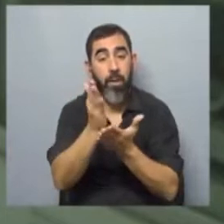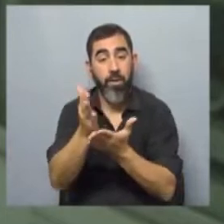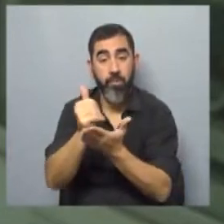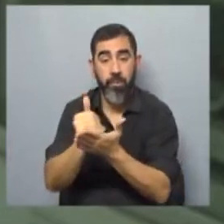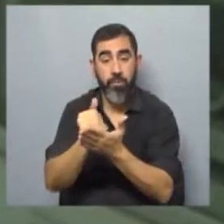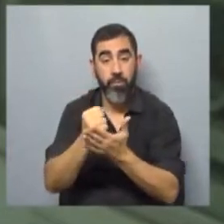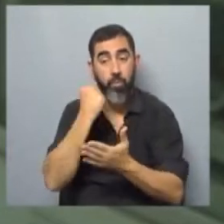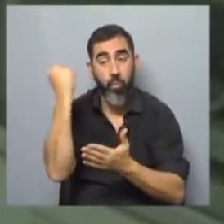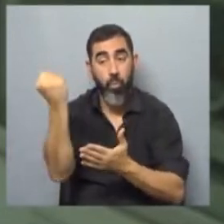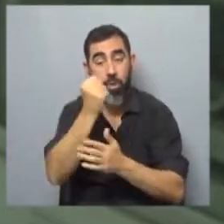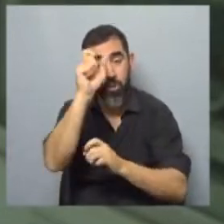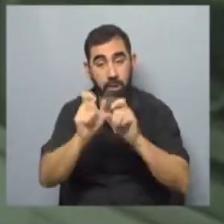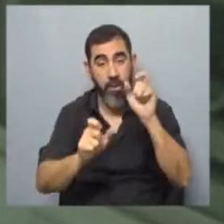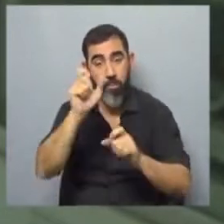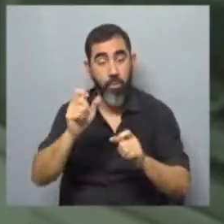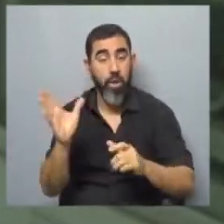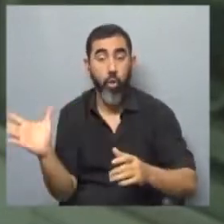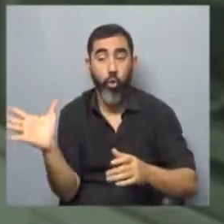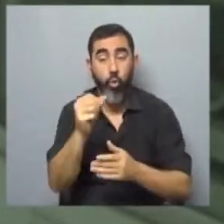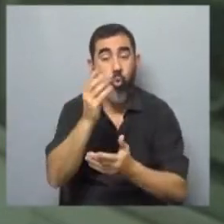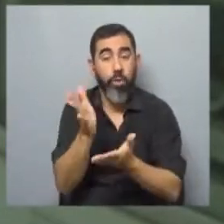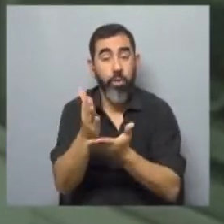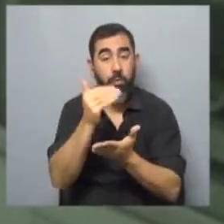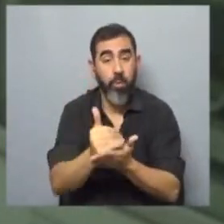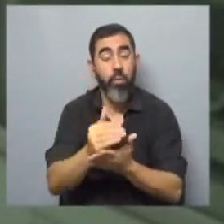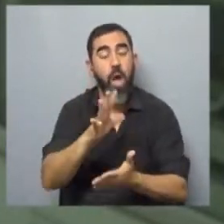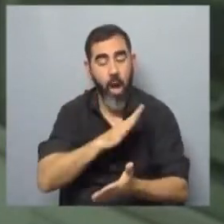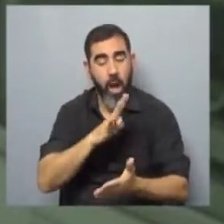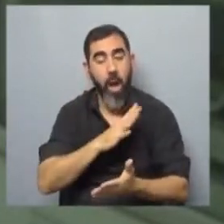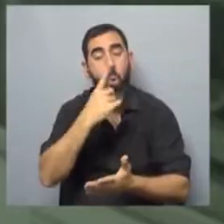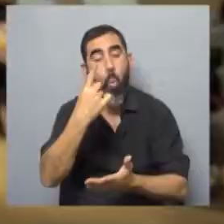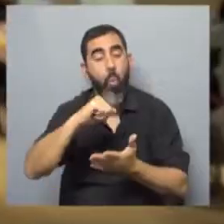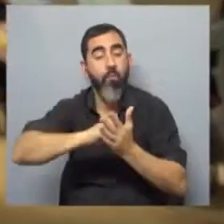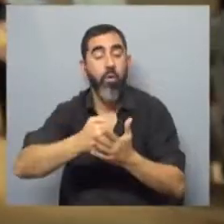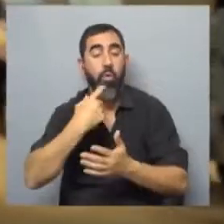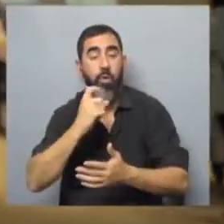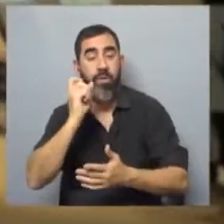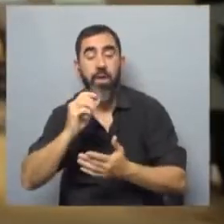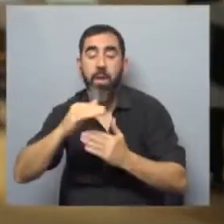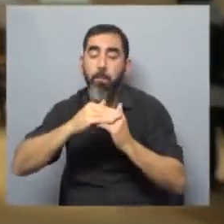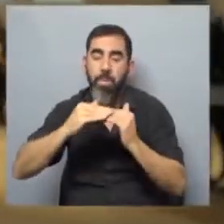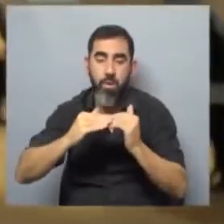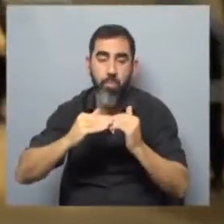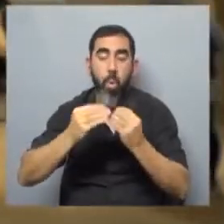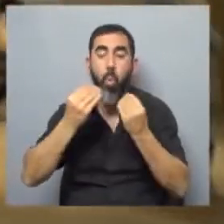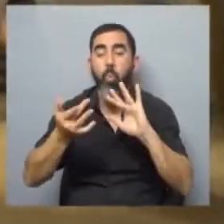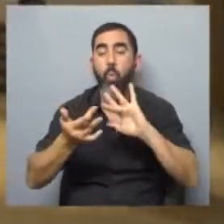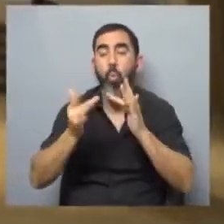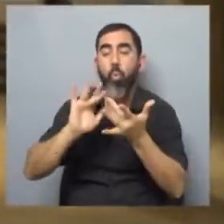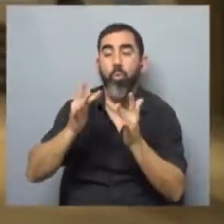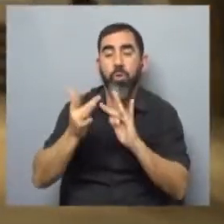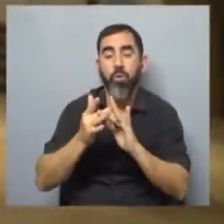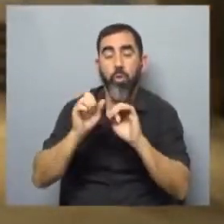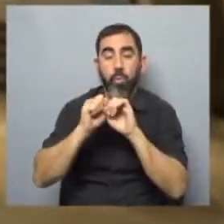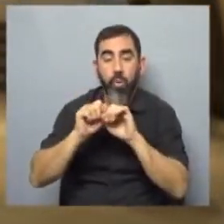muy importante para la gente. En todos los departamentos hay un banco de sangre. Y la forma de vincularse es a través de